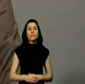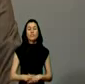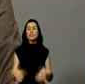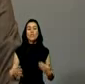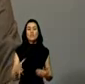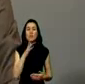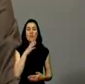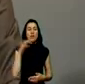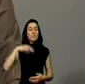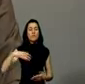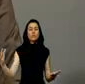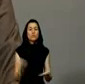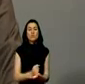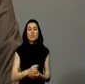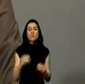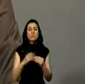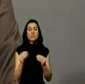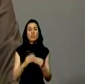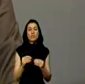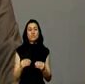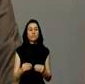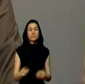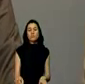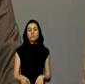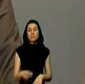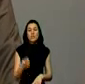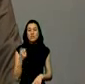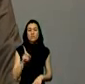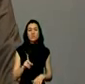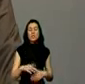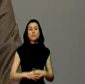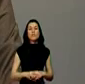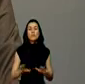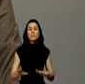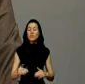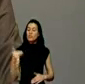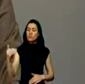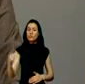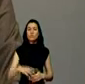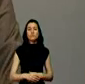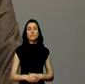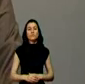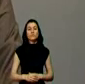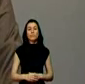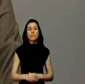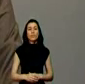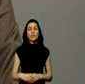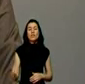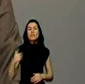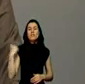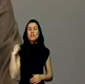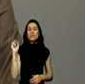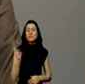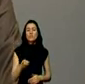disponer. Por tanto, va a haber espacios de reservas también para actuaciones futuras. Otra de las ventajas que queremos